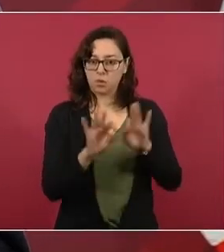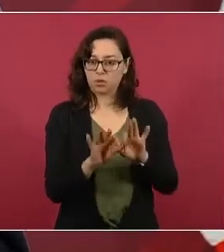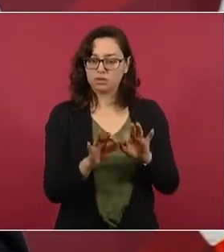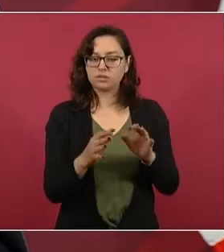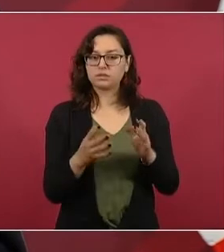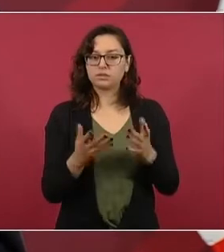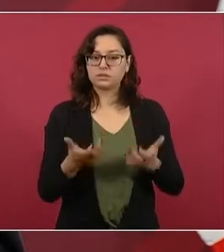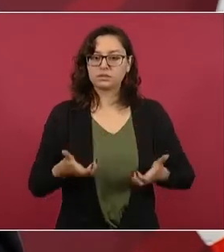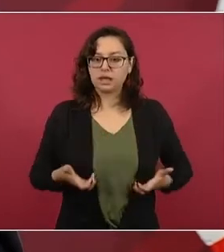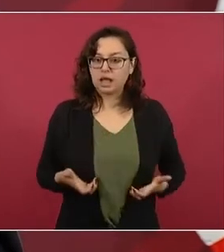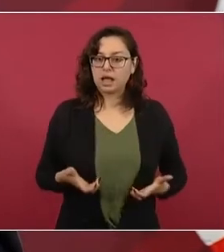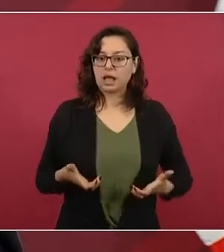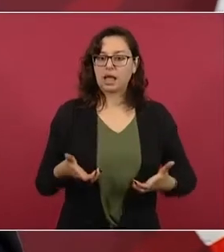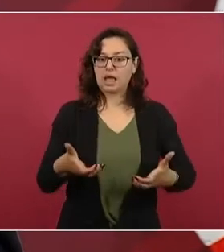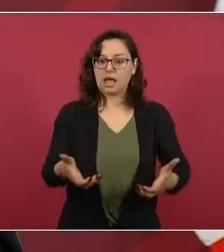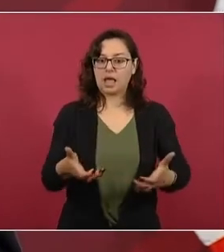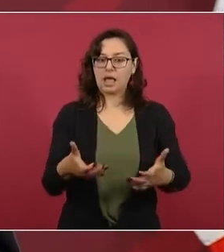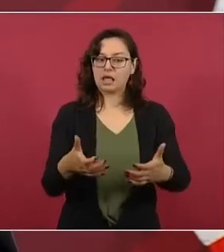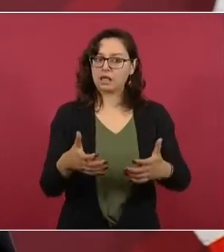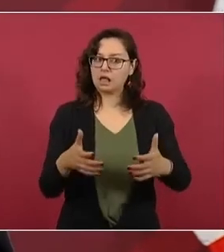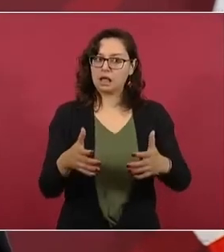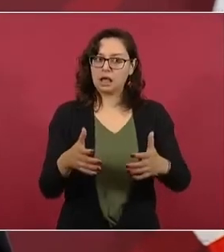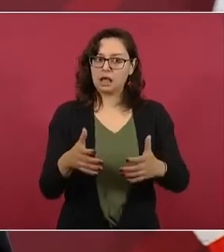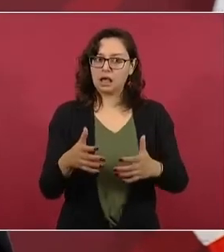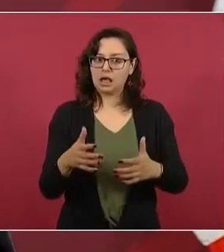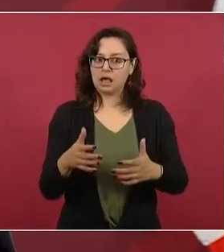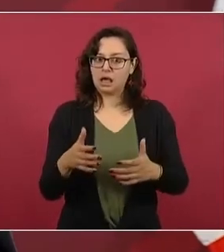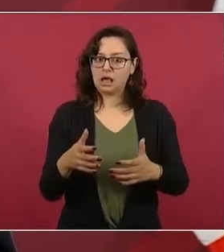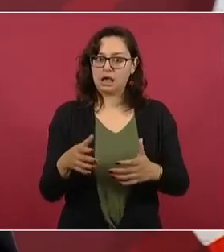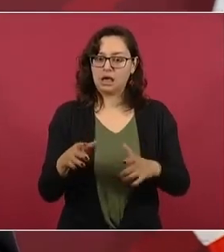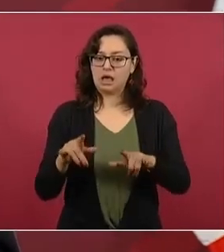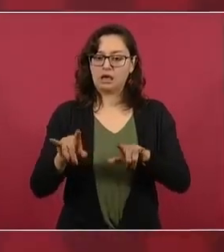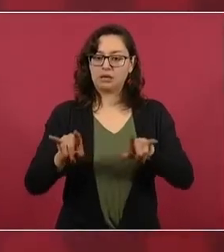ni de mucha gente, los